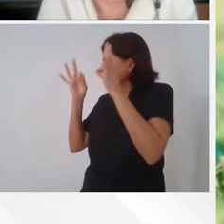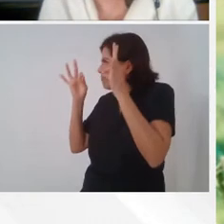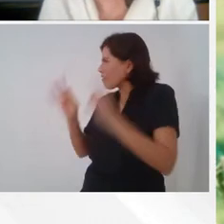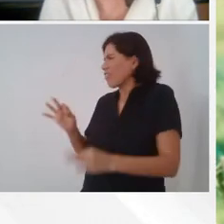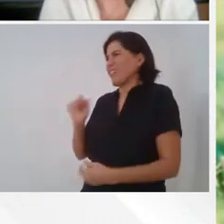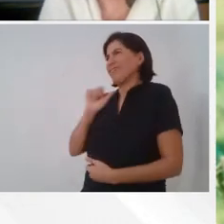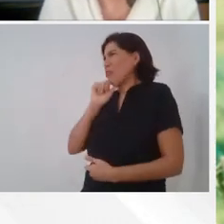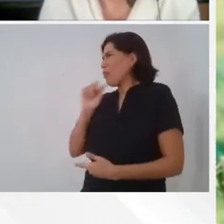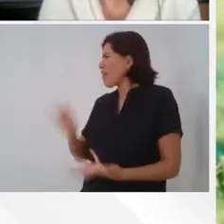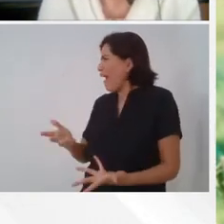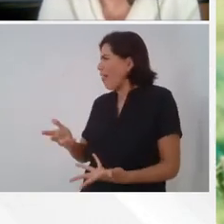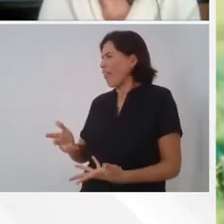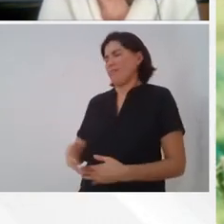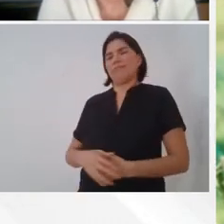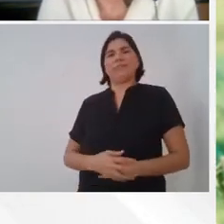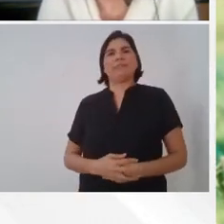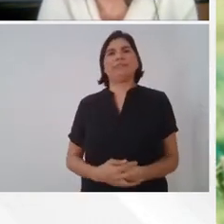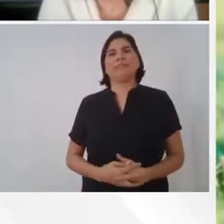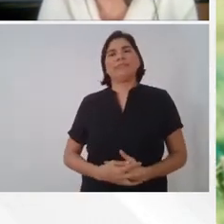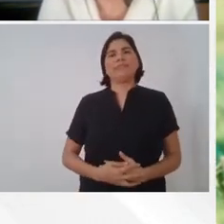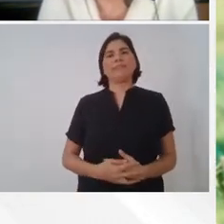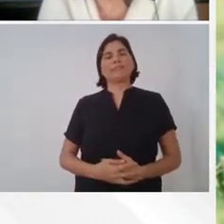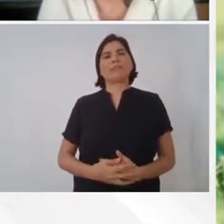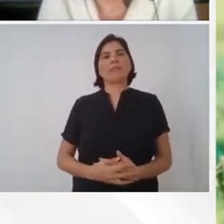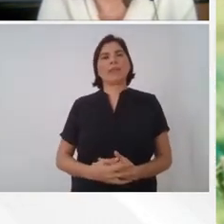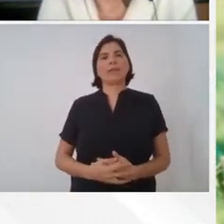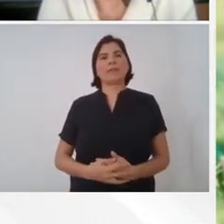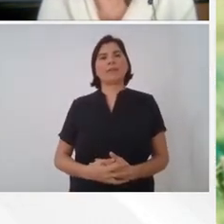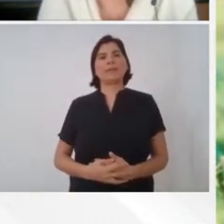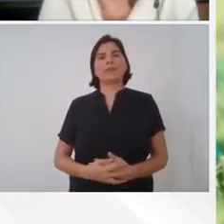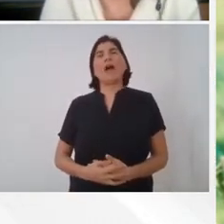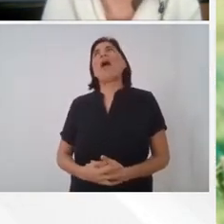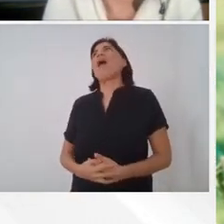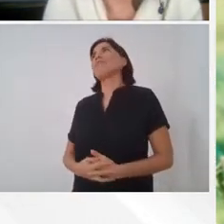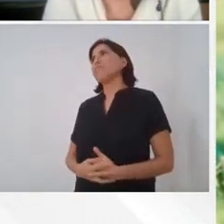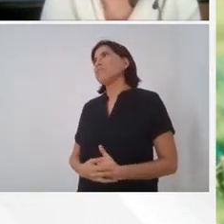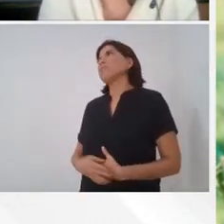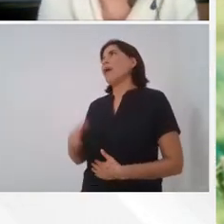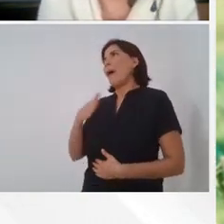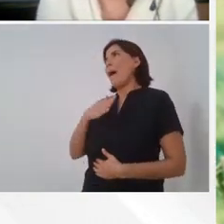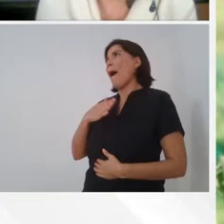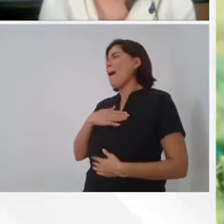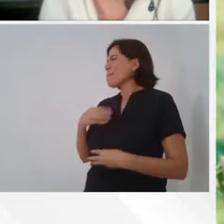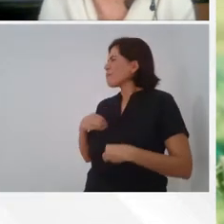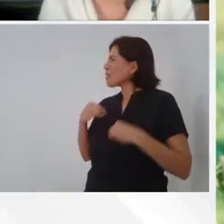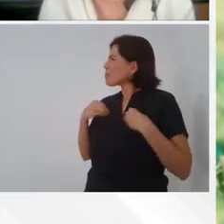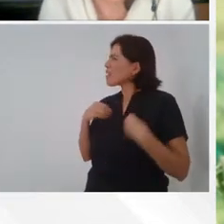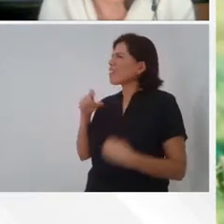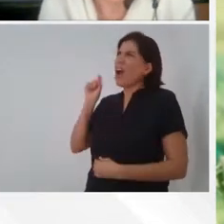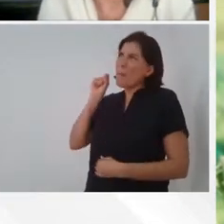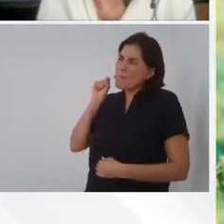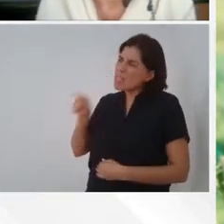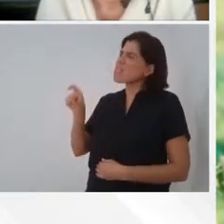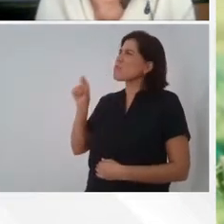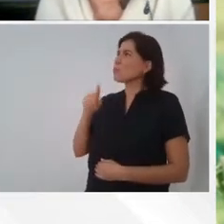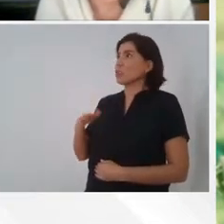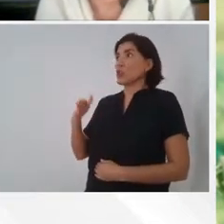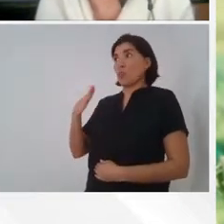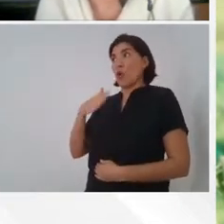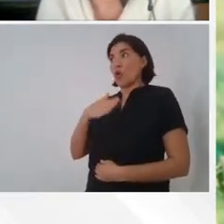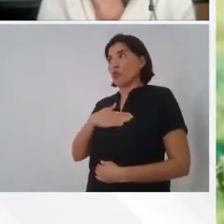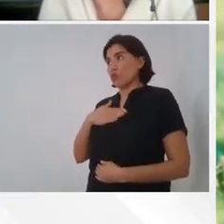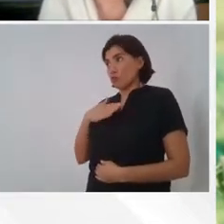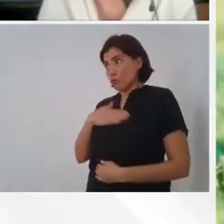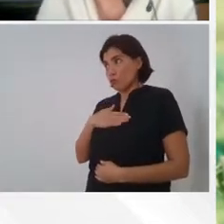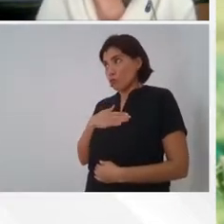idea. Pues sí, mi vida es monótona. Cazo gallinas y los hombres me cazan a mí. Todas